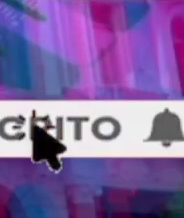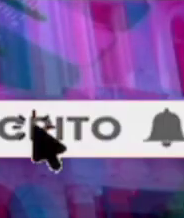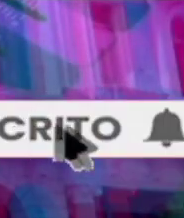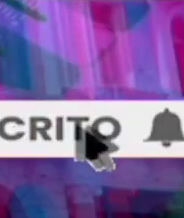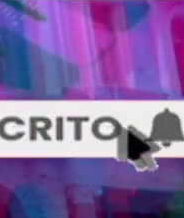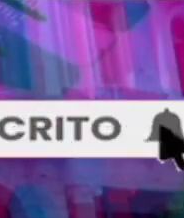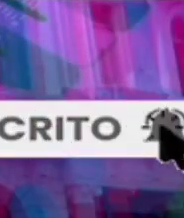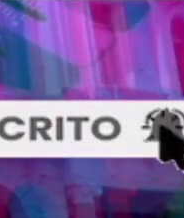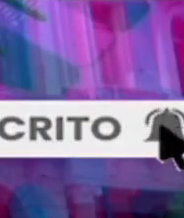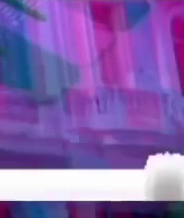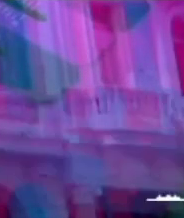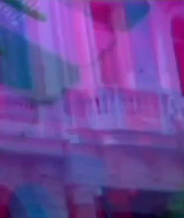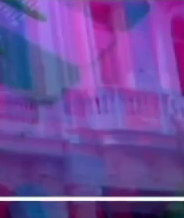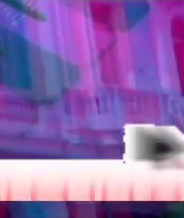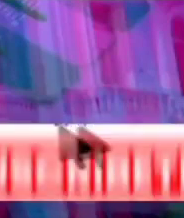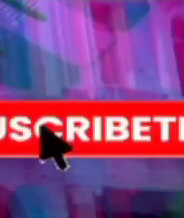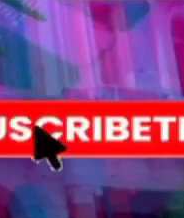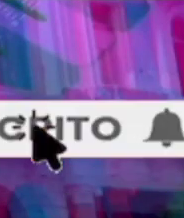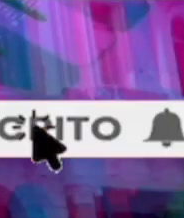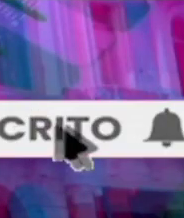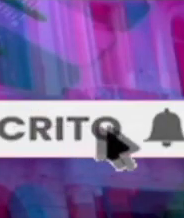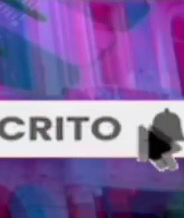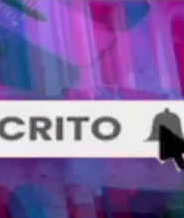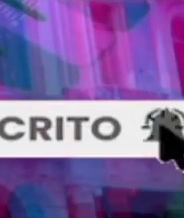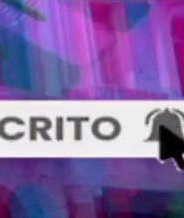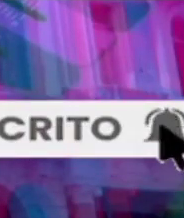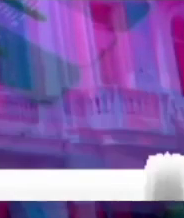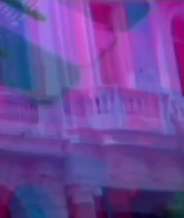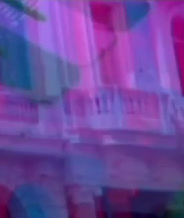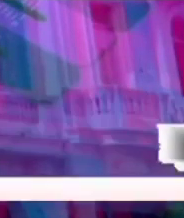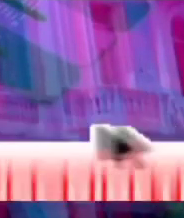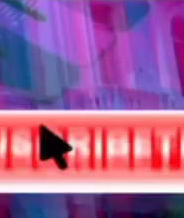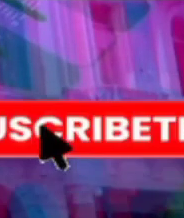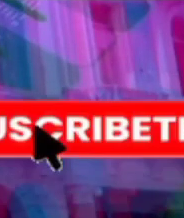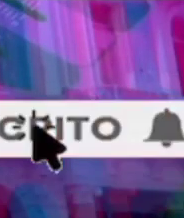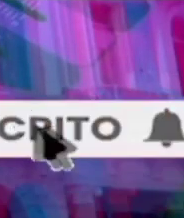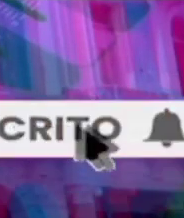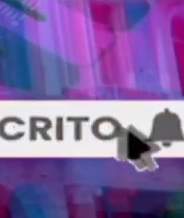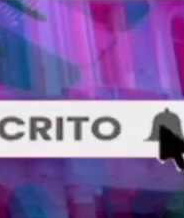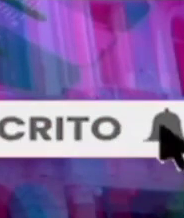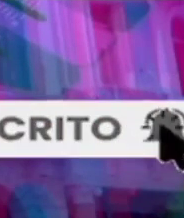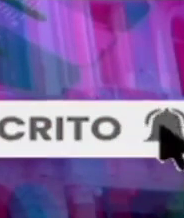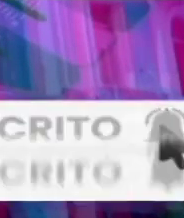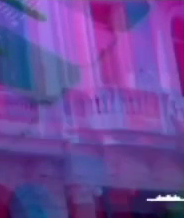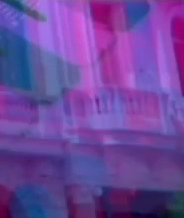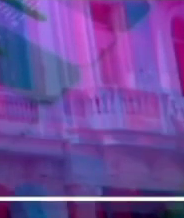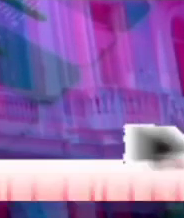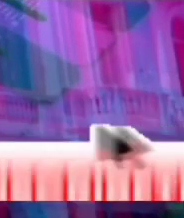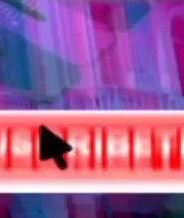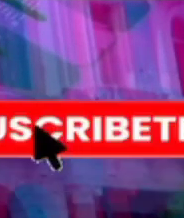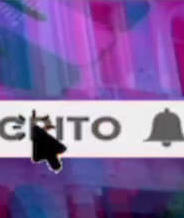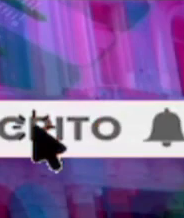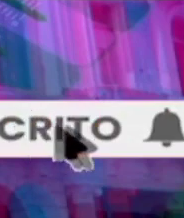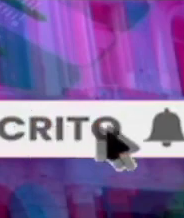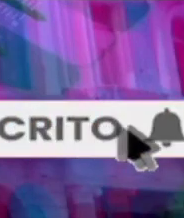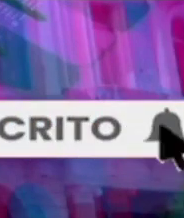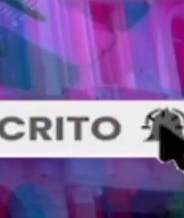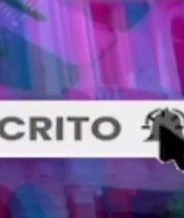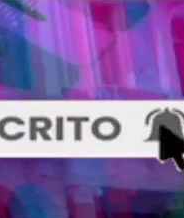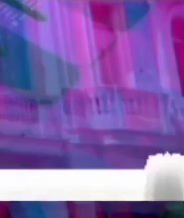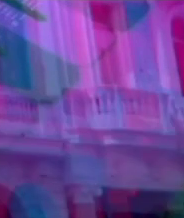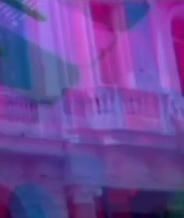Súmate a nuestro canal en YouTube y si te gustan nuestros contenidos, da like, coméntanos tus ideas y comparte con tus